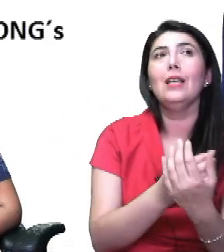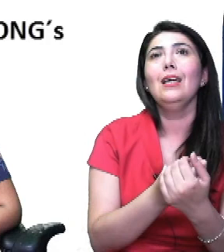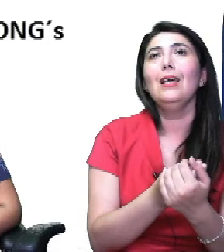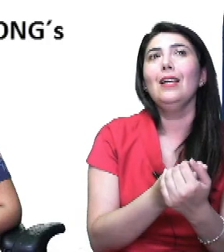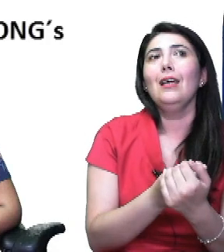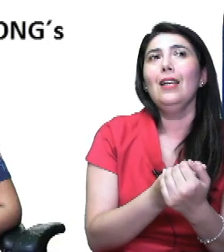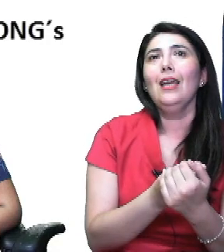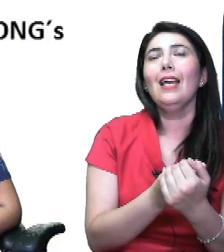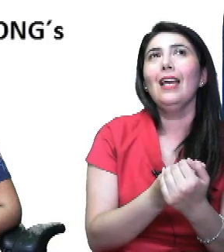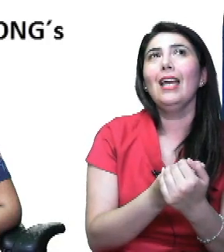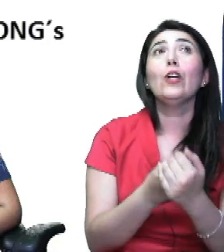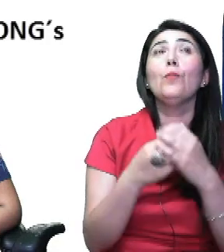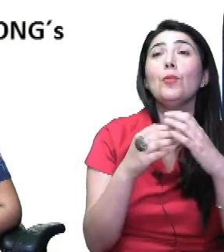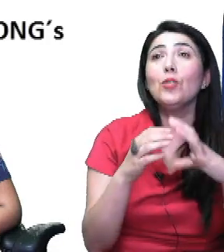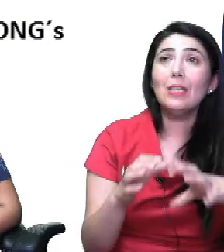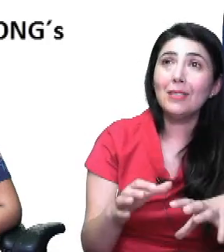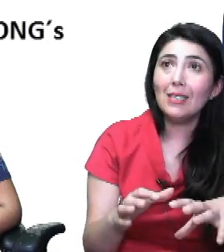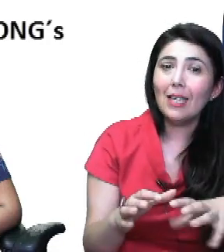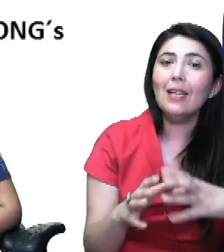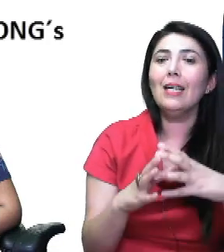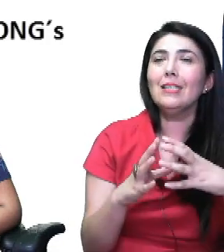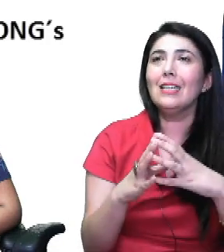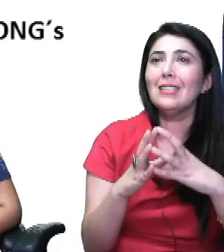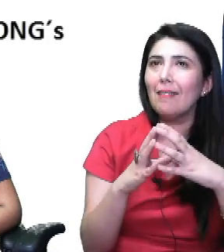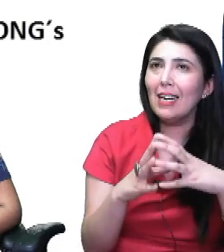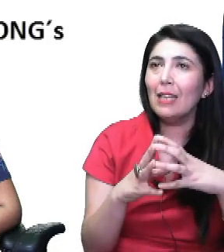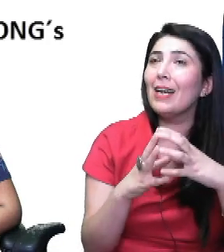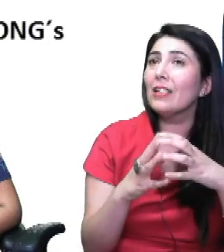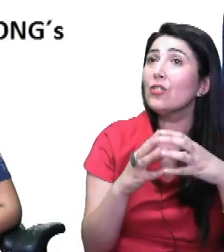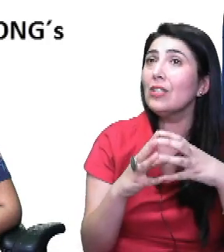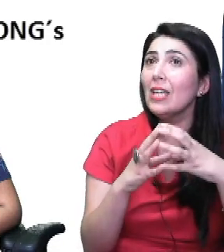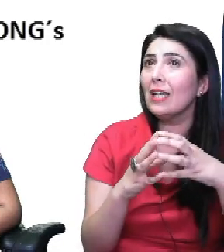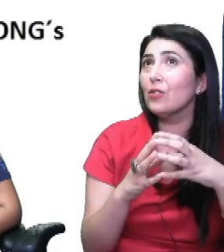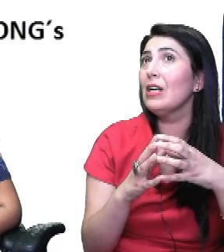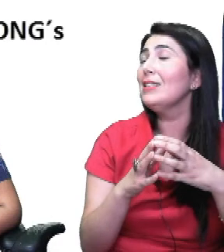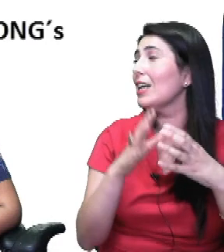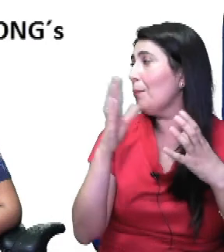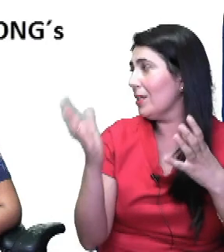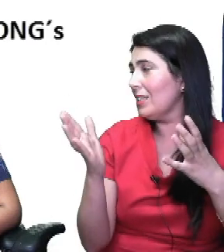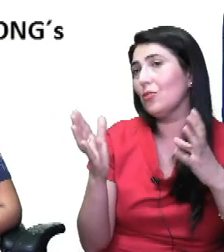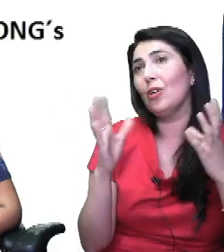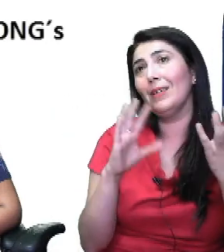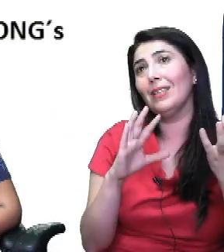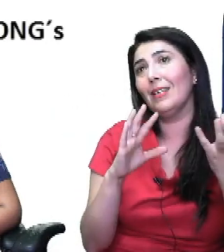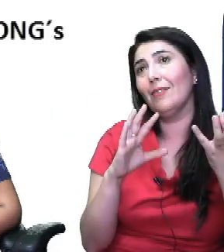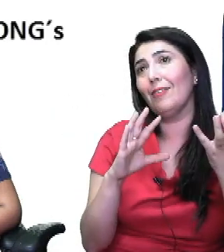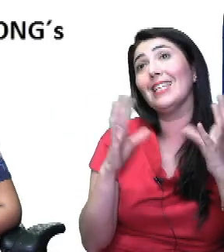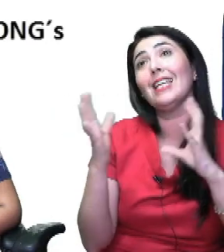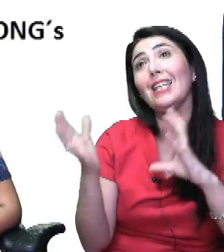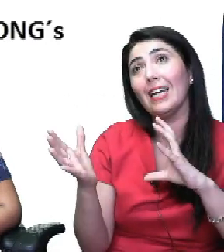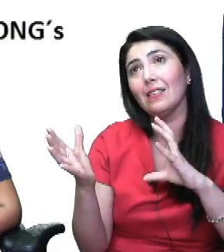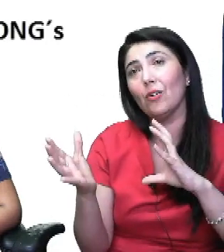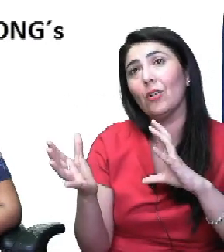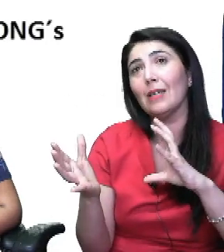COE. El compromiso de estas mesas técnicas es trabajar de manera sostenida, no solamente en respuesta, no solamente en fase